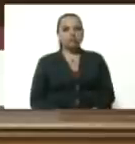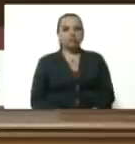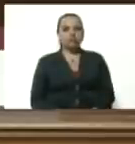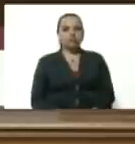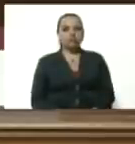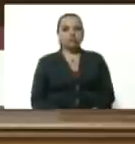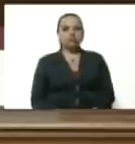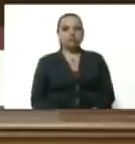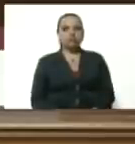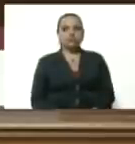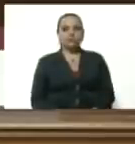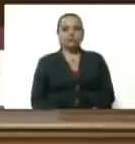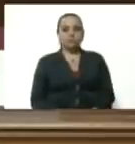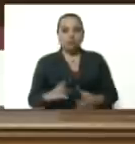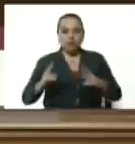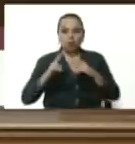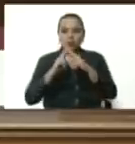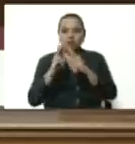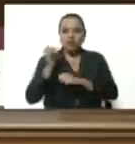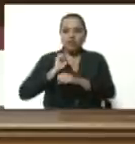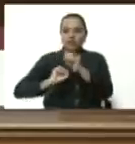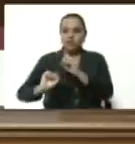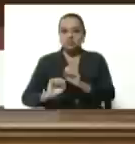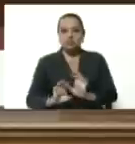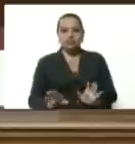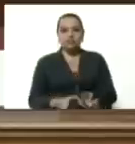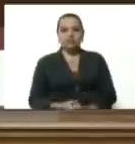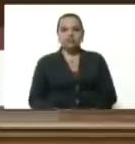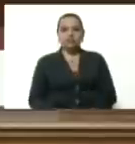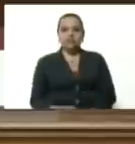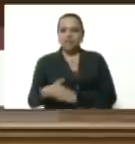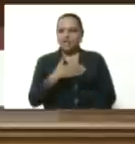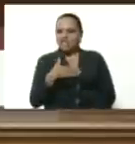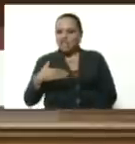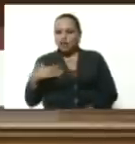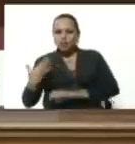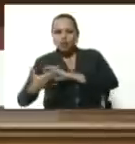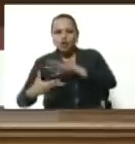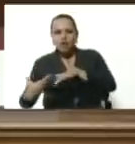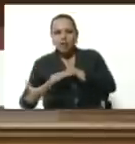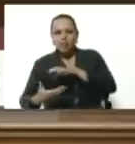Seguramente la van a encontrar. Quieren provocarla.